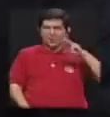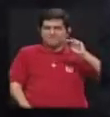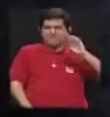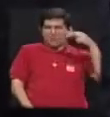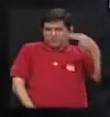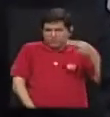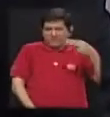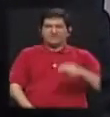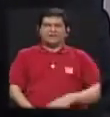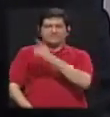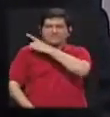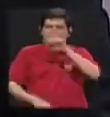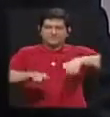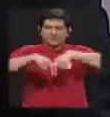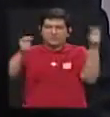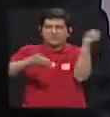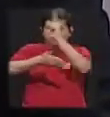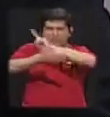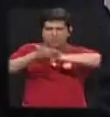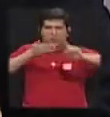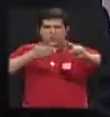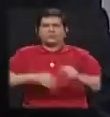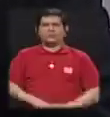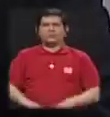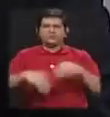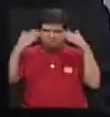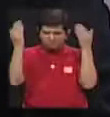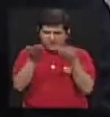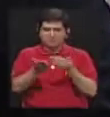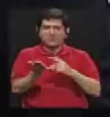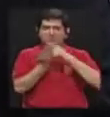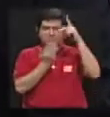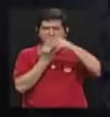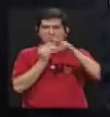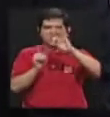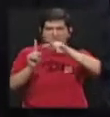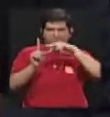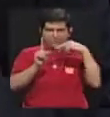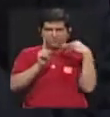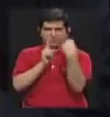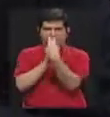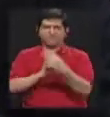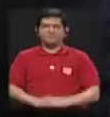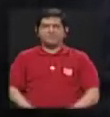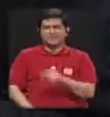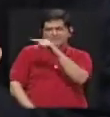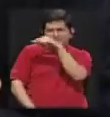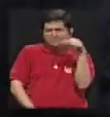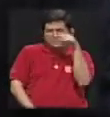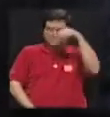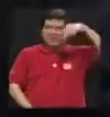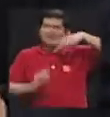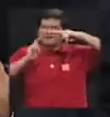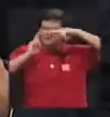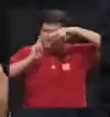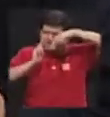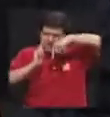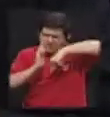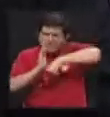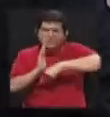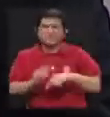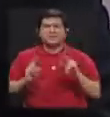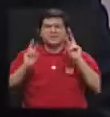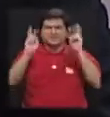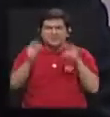Soy Mauricio Herrera, director del Semanario Universidad, y le doy la bienvenida a su programa Puntos de Vista, donde cada semana profundizamos en el